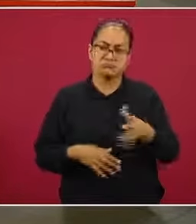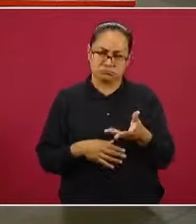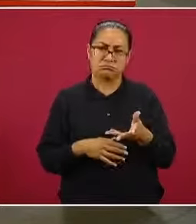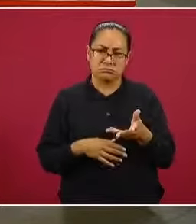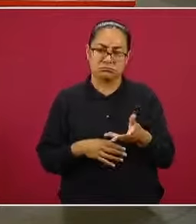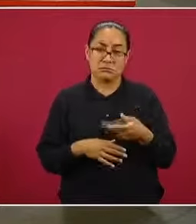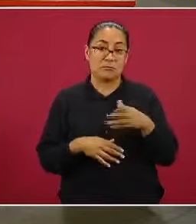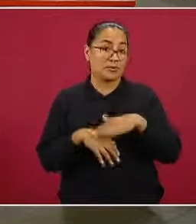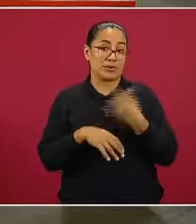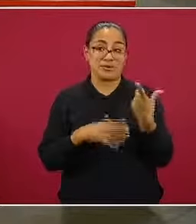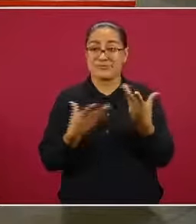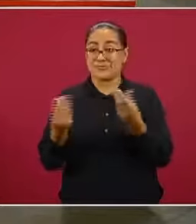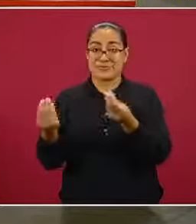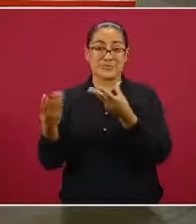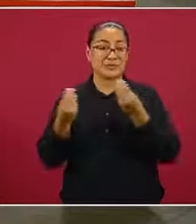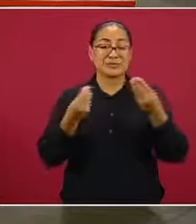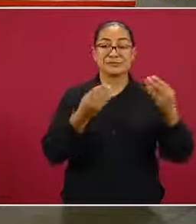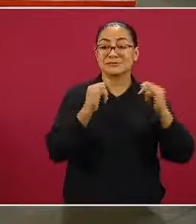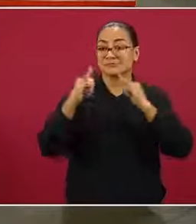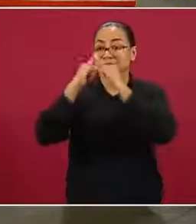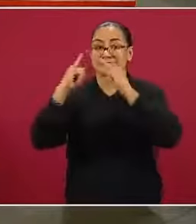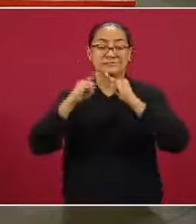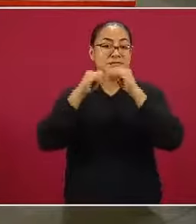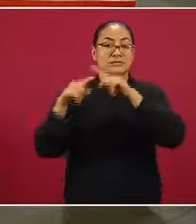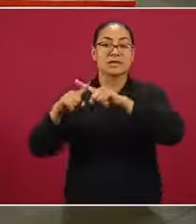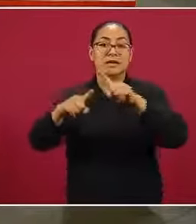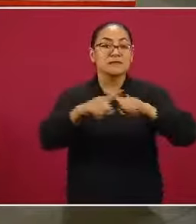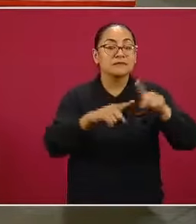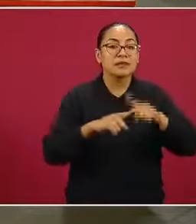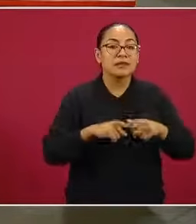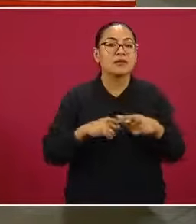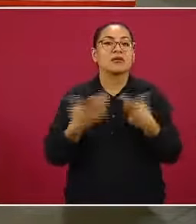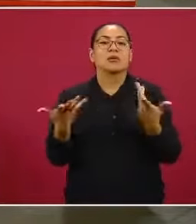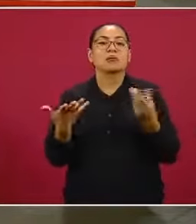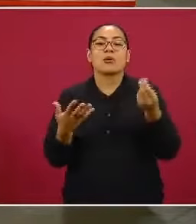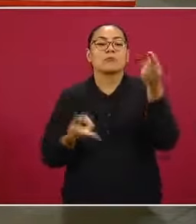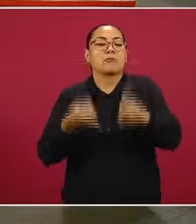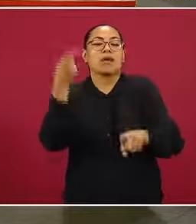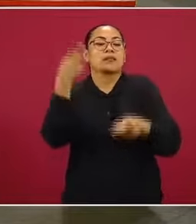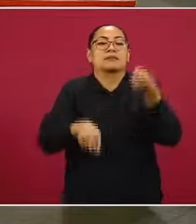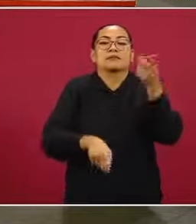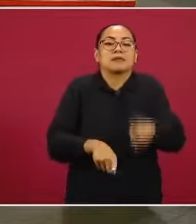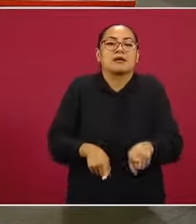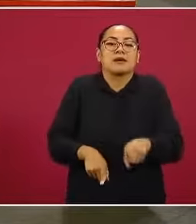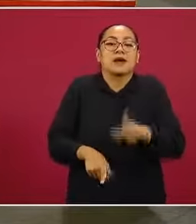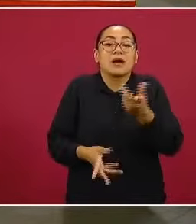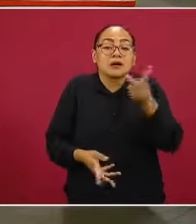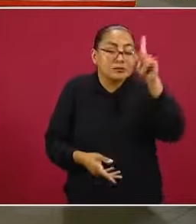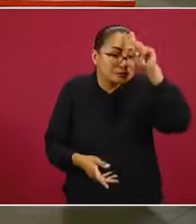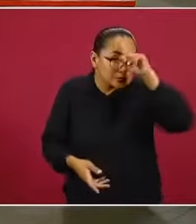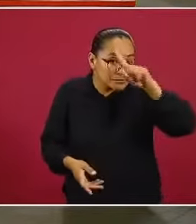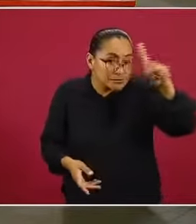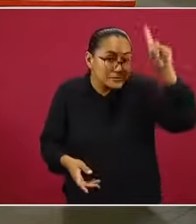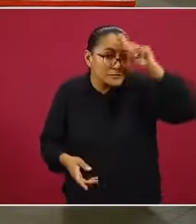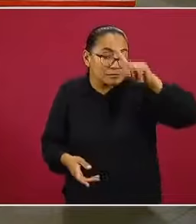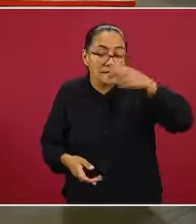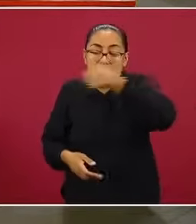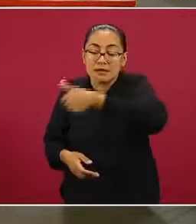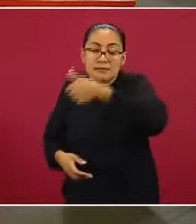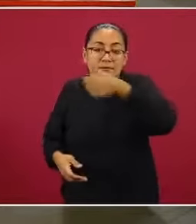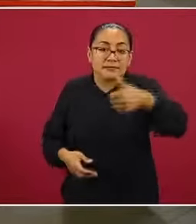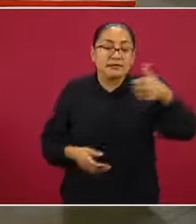el propósito de la guía es orientar para que cada hospital, cada unidad de atención adapte los protocolos a